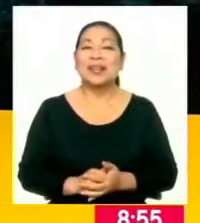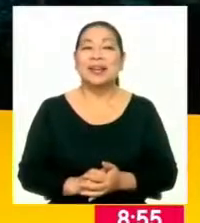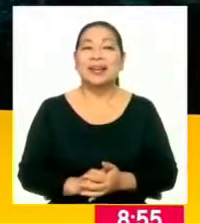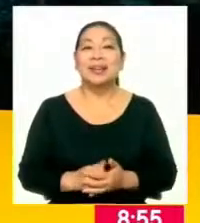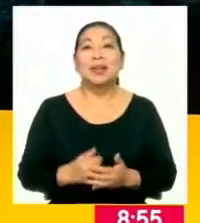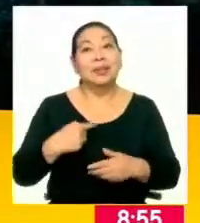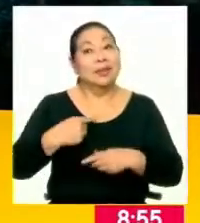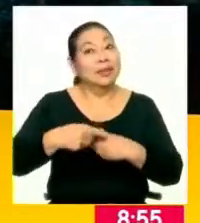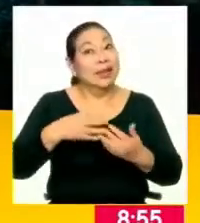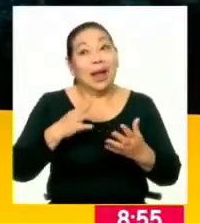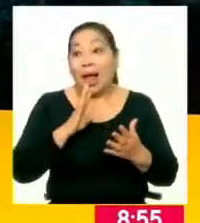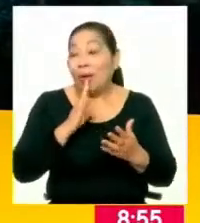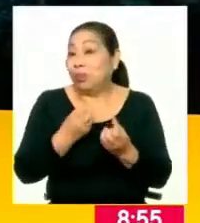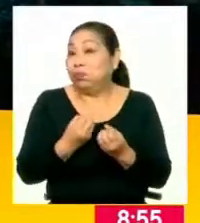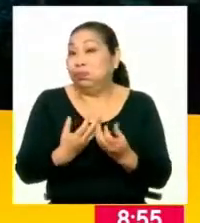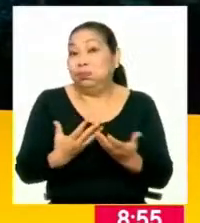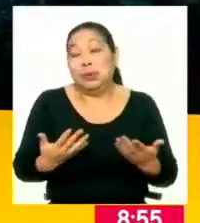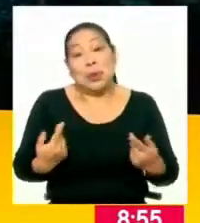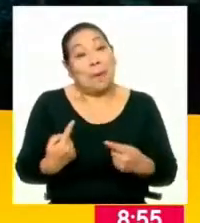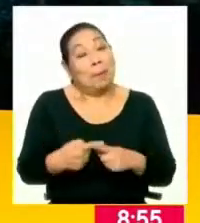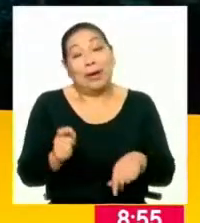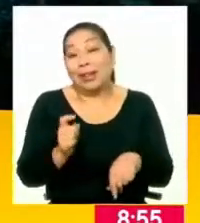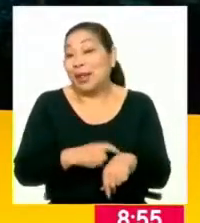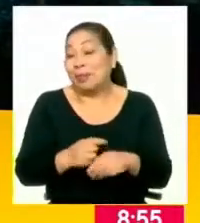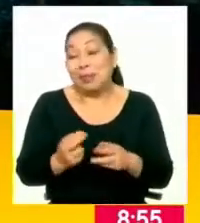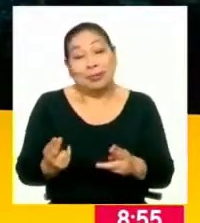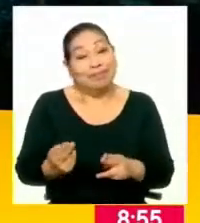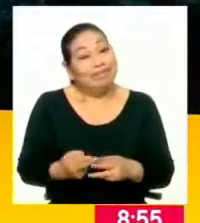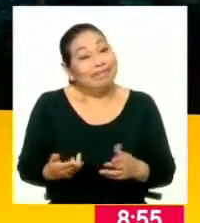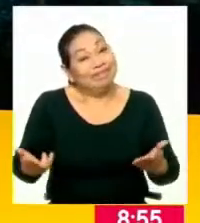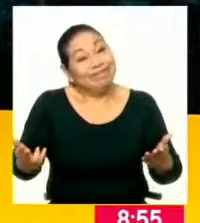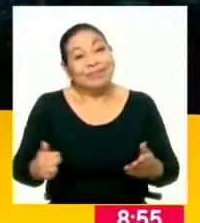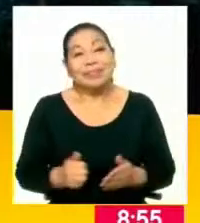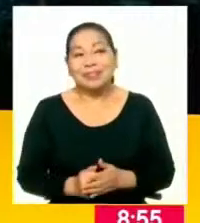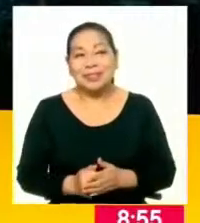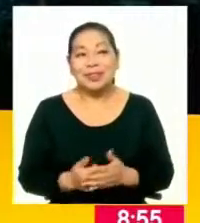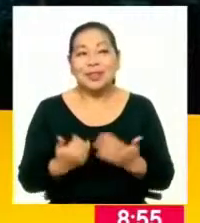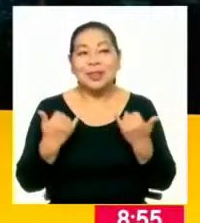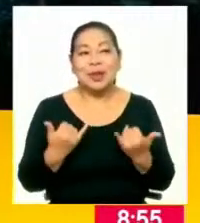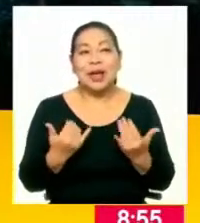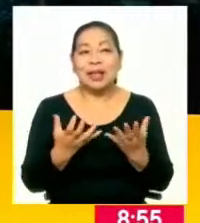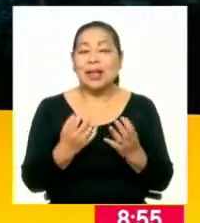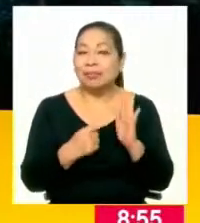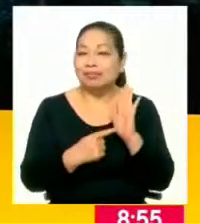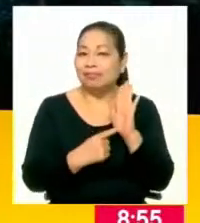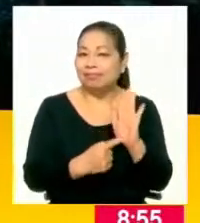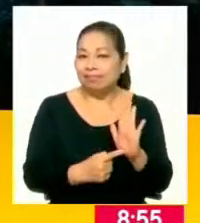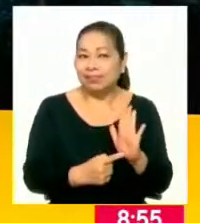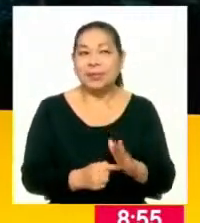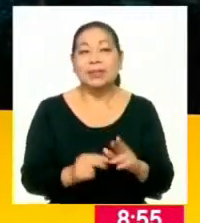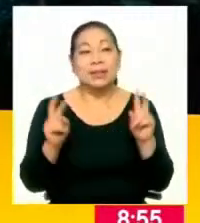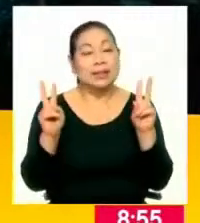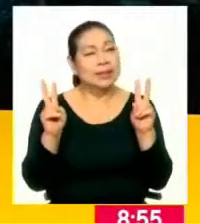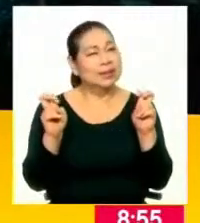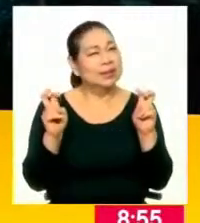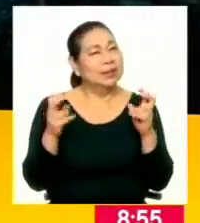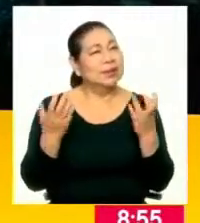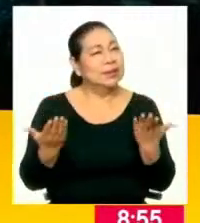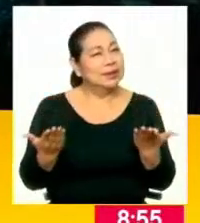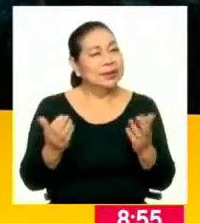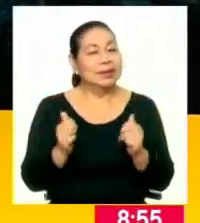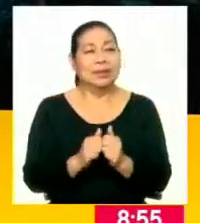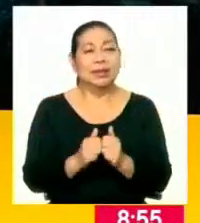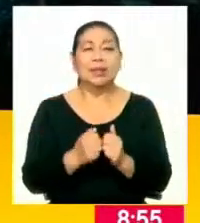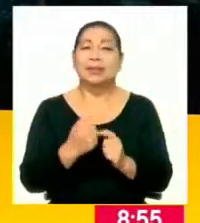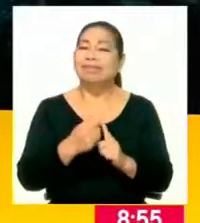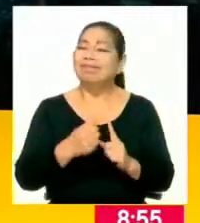Iría para largo, en realidad, esta conversación, pero el tiempo nos gana. Así que, a continuación, quiero presentarles un tema que tiene que ver con un